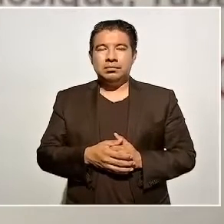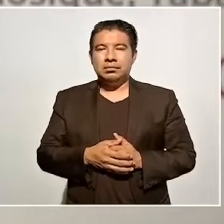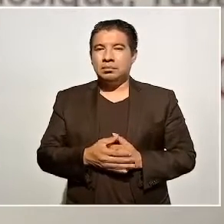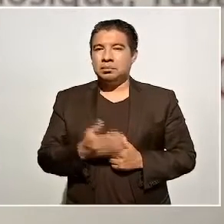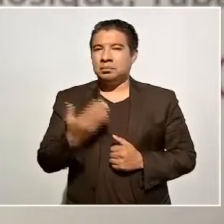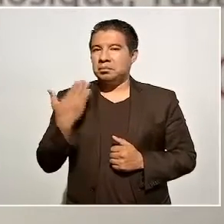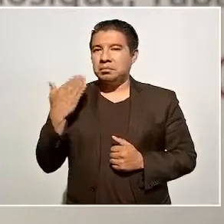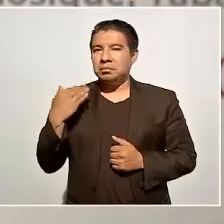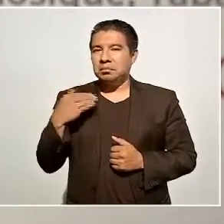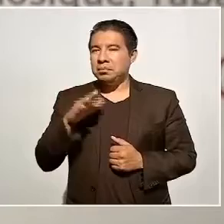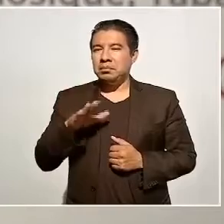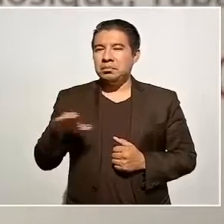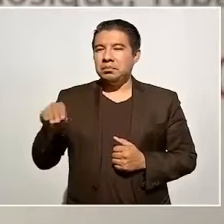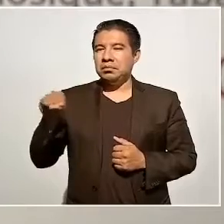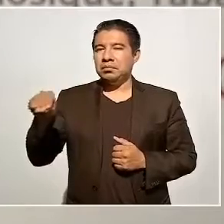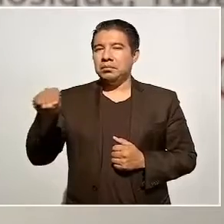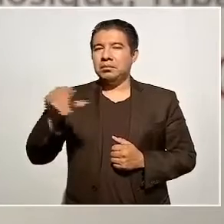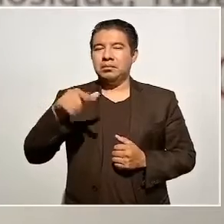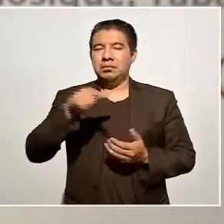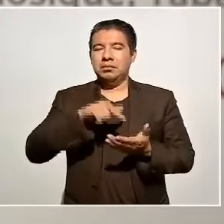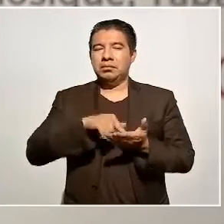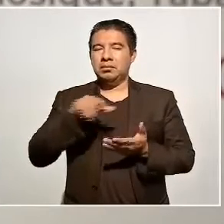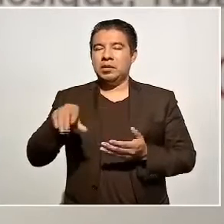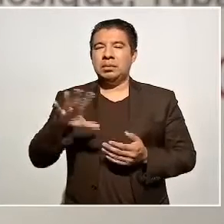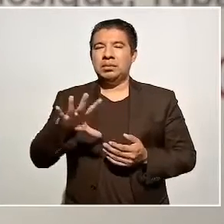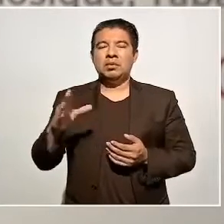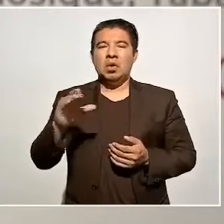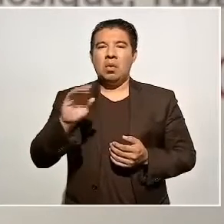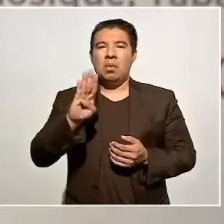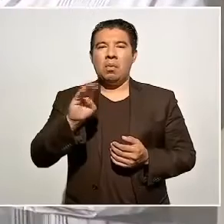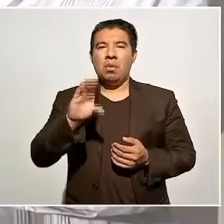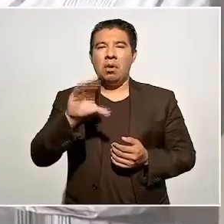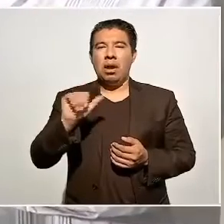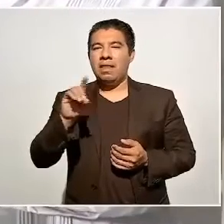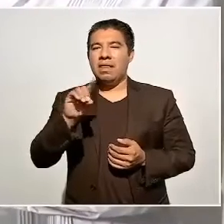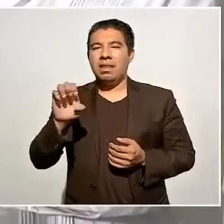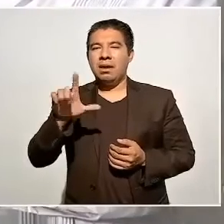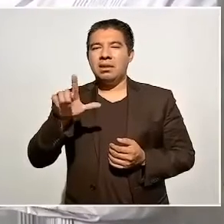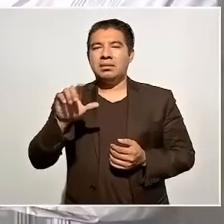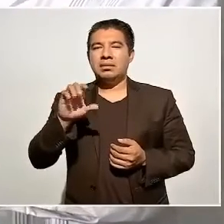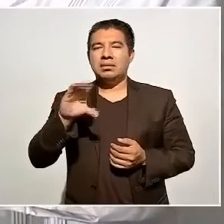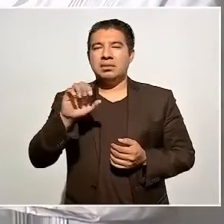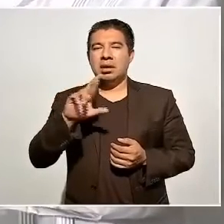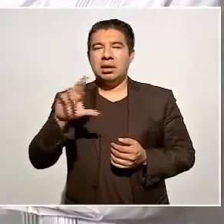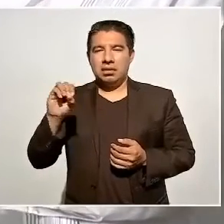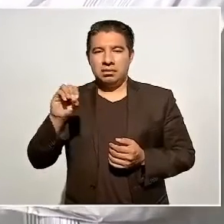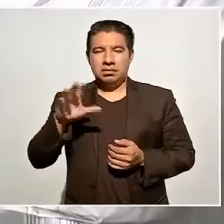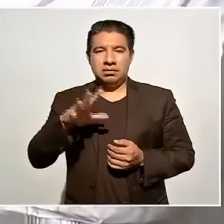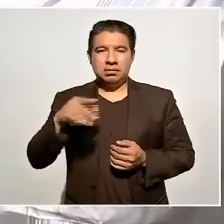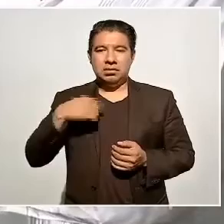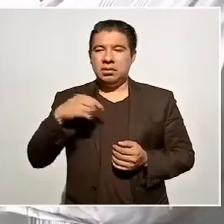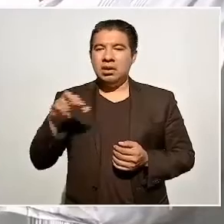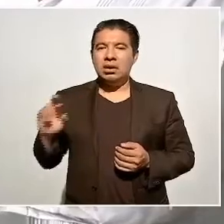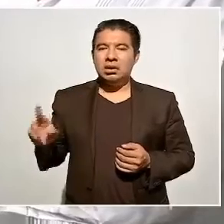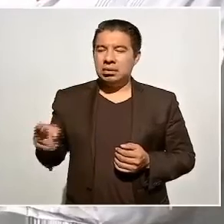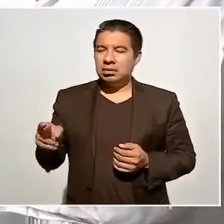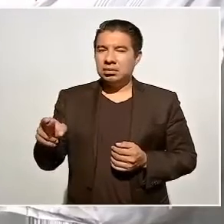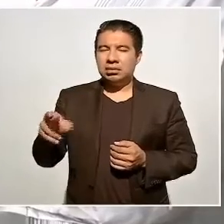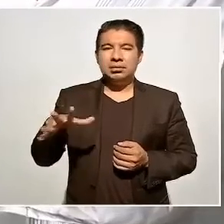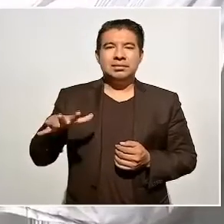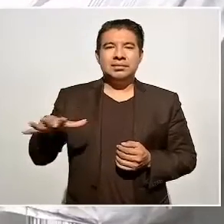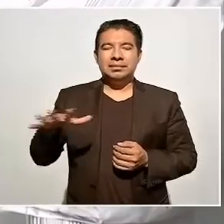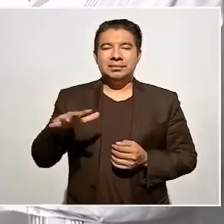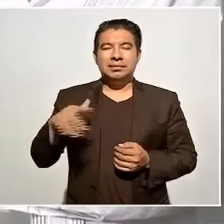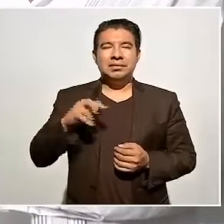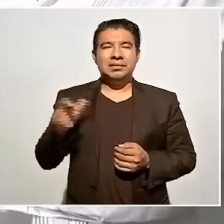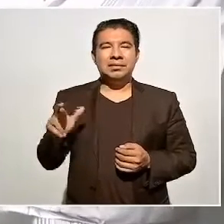por Boca del Cerro, me acordé de que ahí, a la orilla del río,